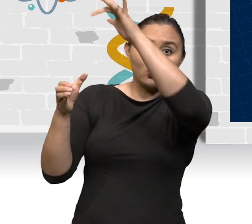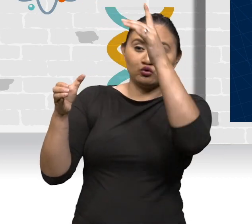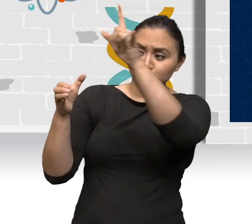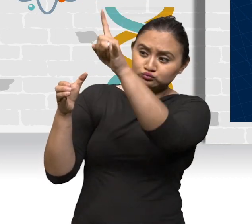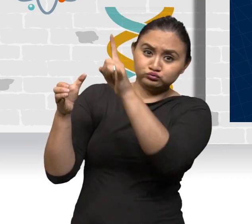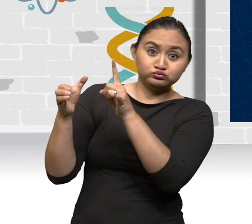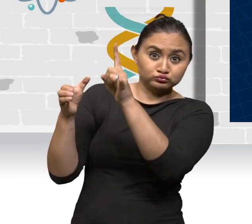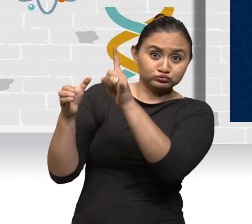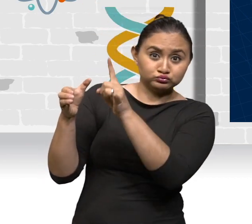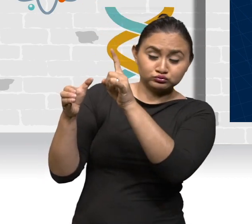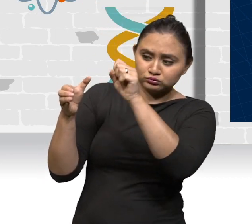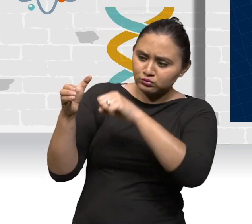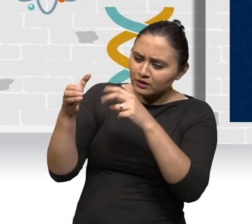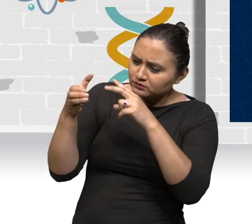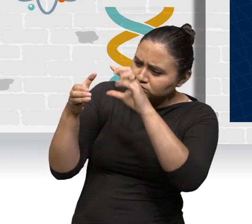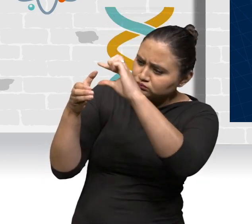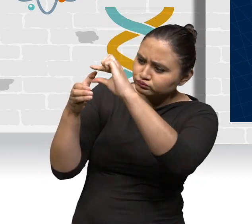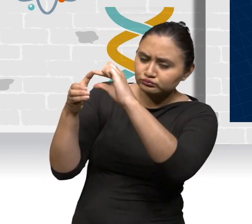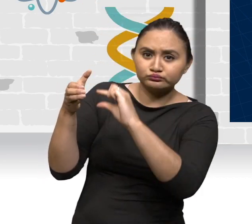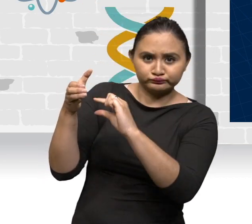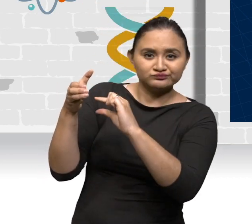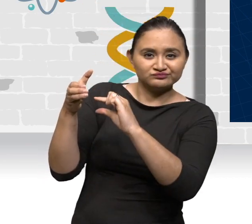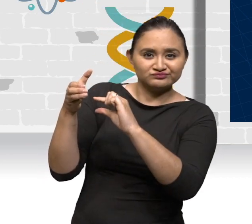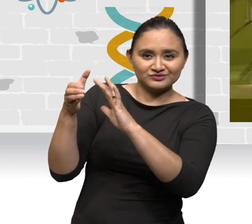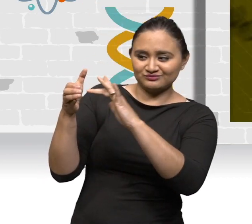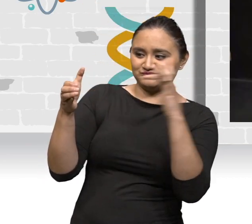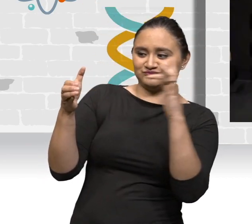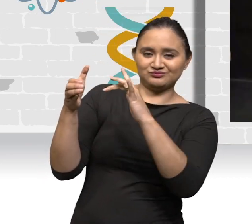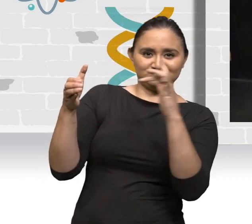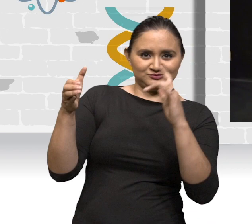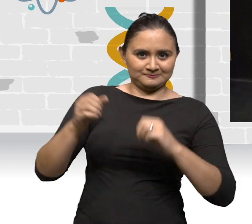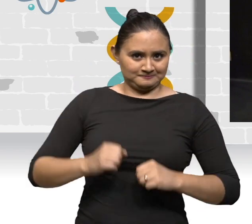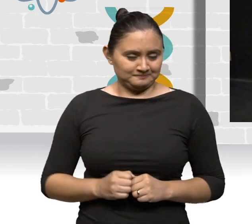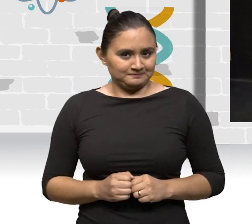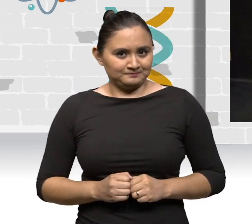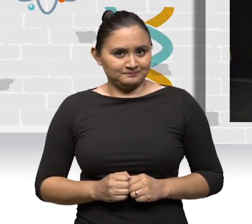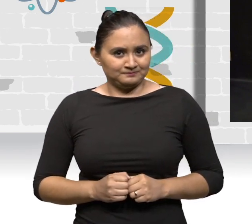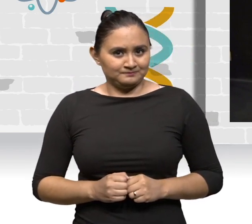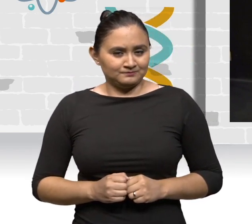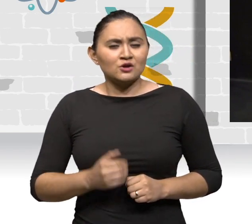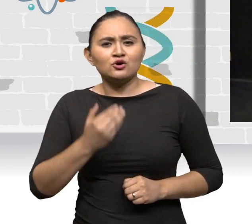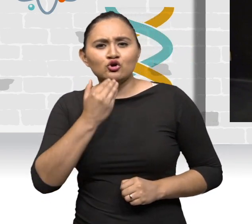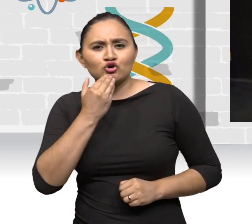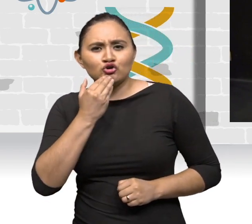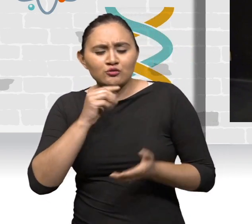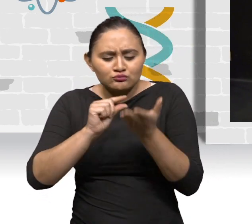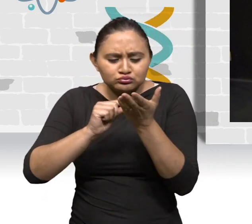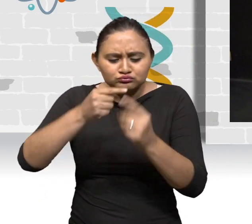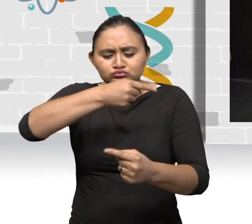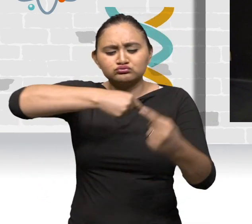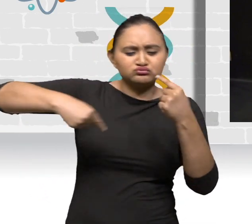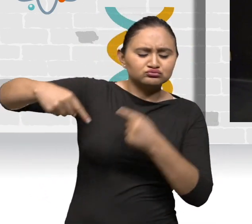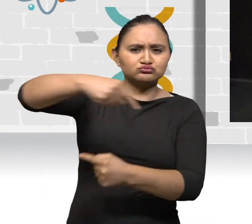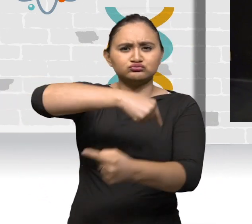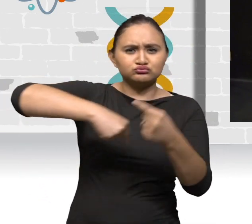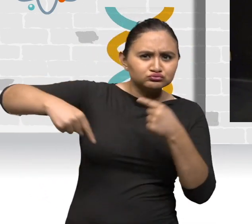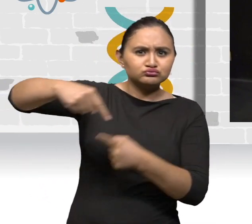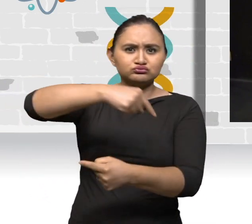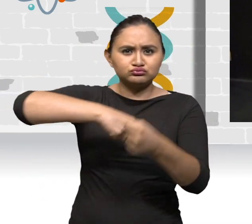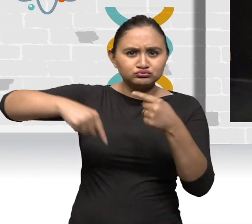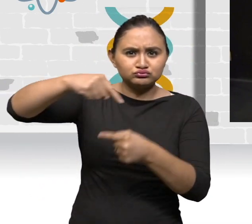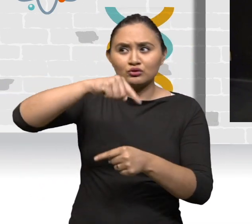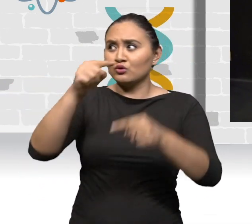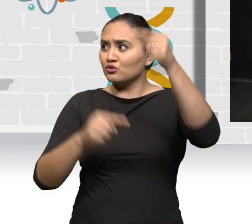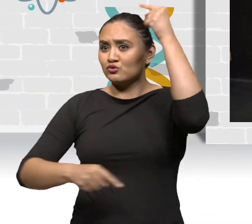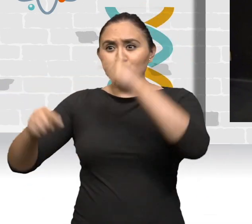trayecto recorrido por la luz porque hay partículas que la reflejan. Las partículas coloidales se mueven en forma desordenada y al azar en la